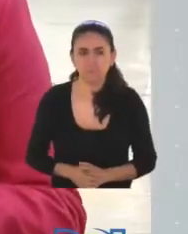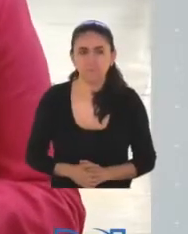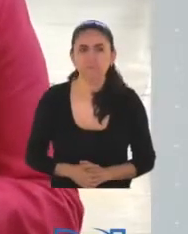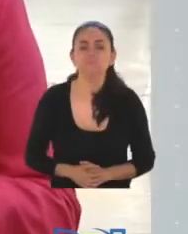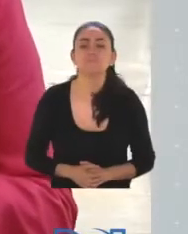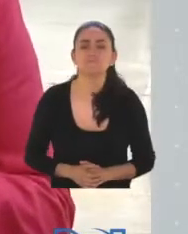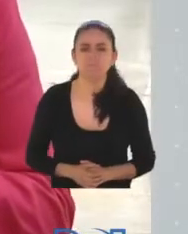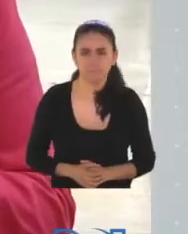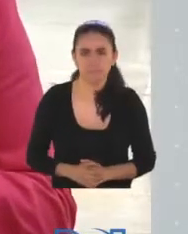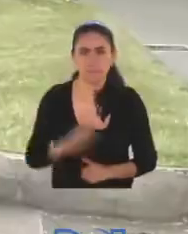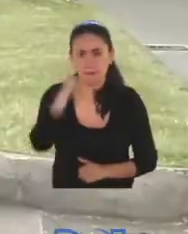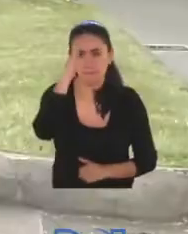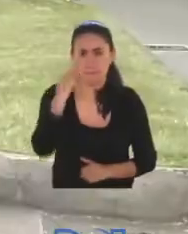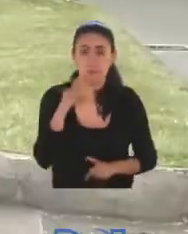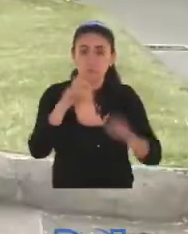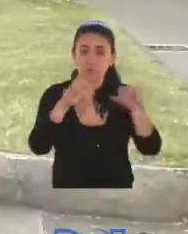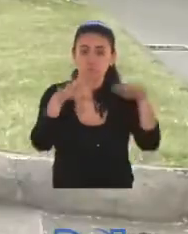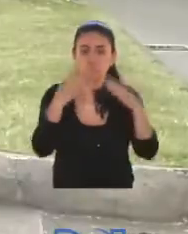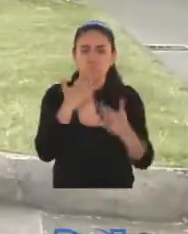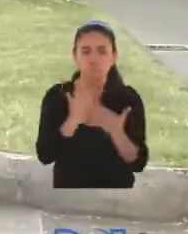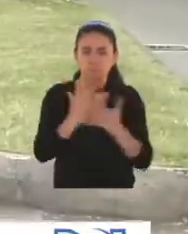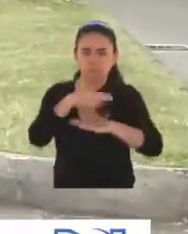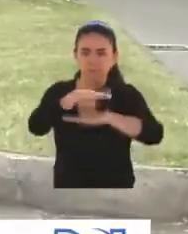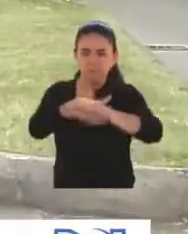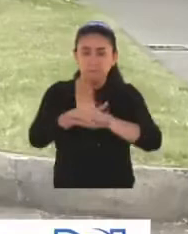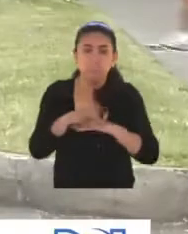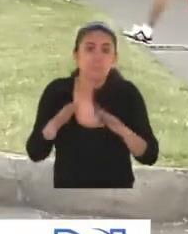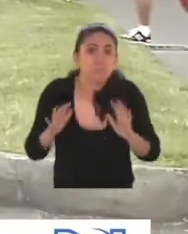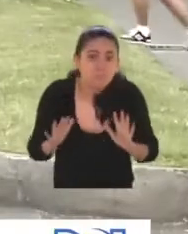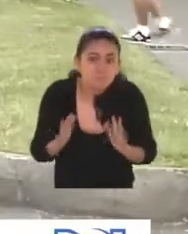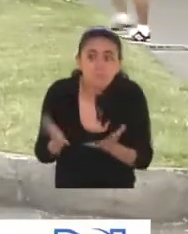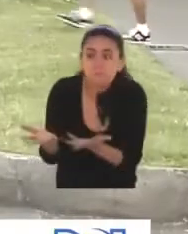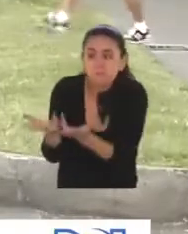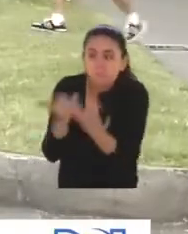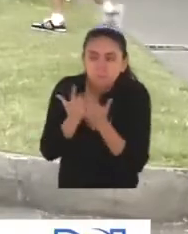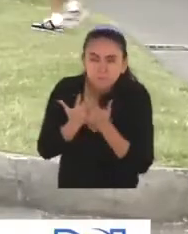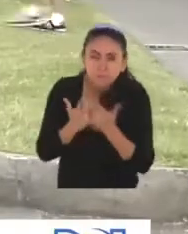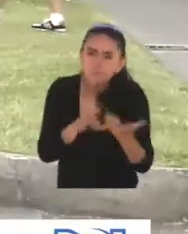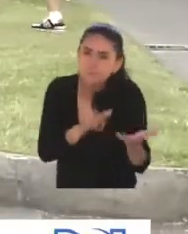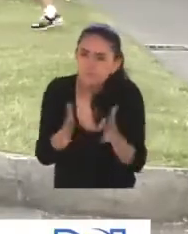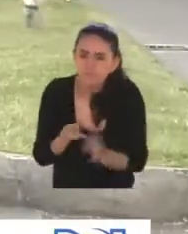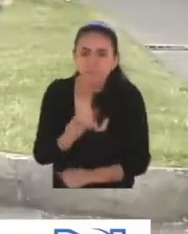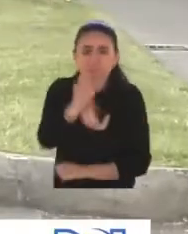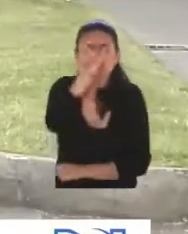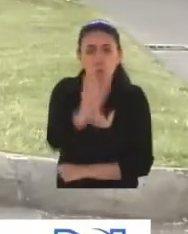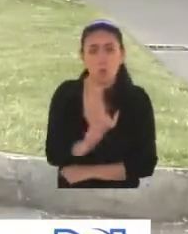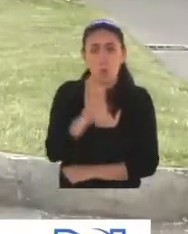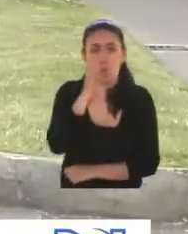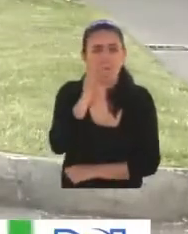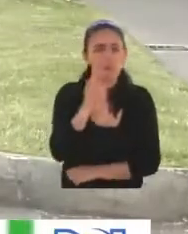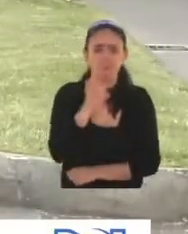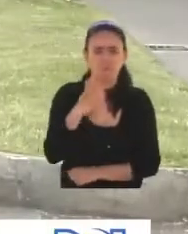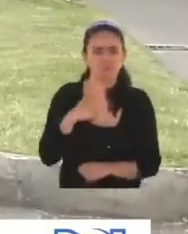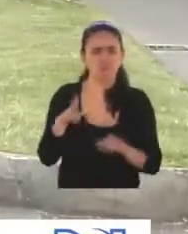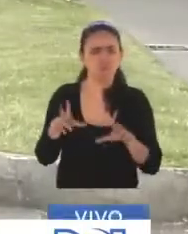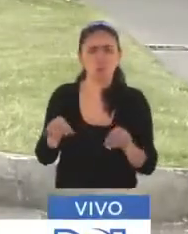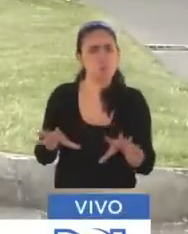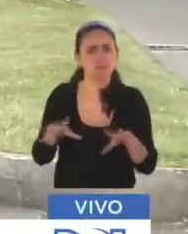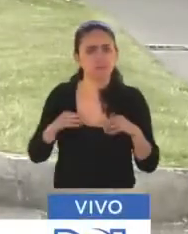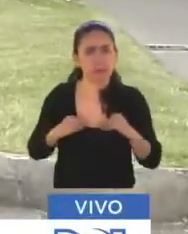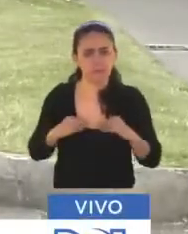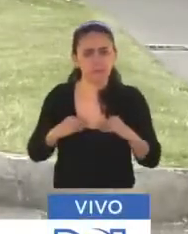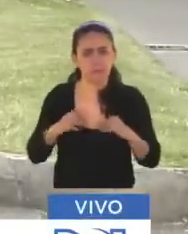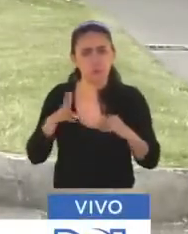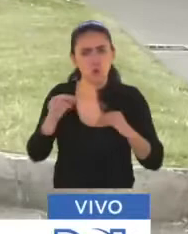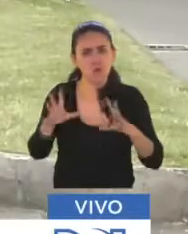Paola, televidentes, buenas tardes. Pues mire, lo que sabemos hasta el momento es que él no aceptó estos hechos por los cuales se